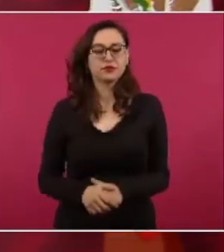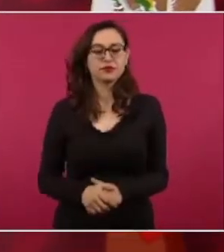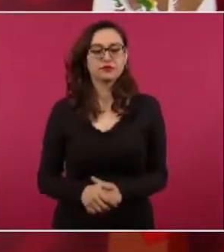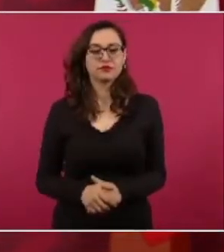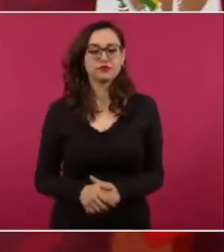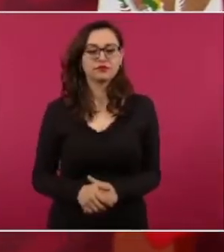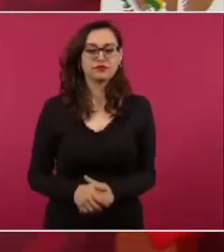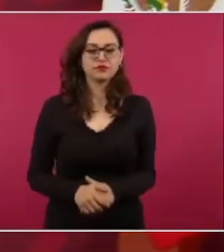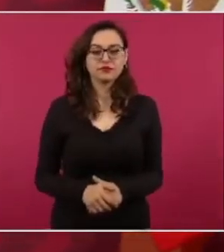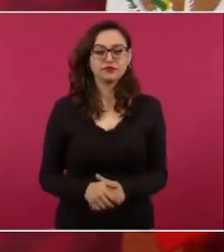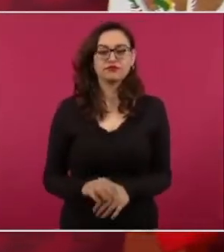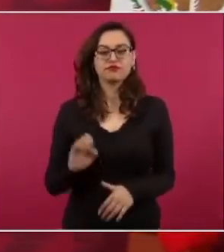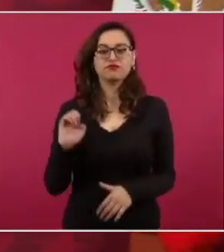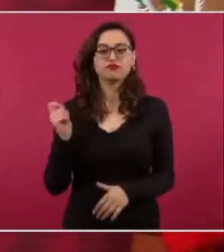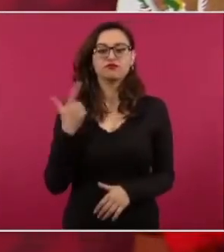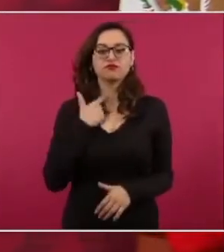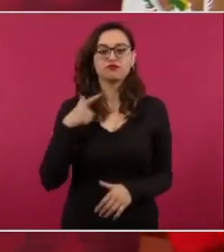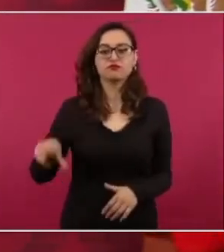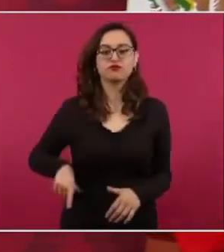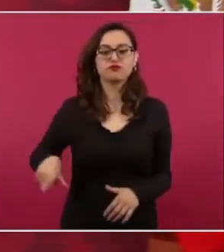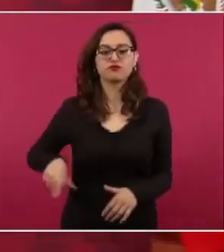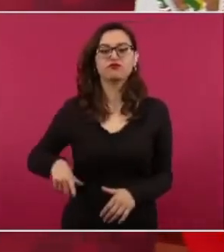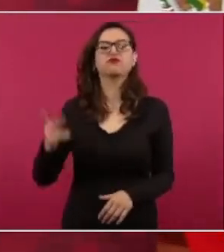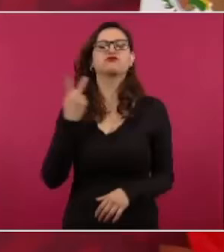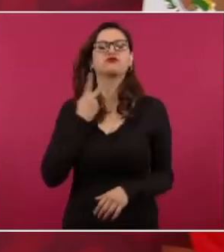¿Dónde viven los políticos?